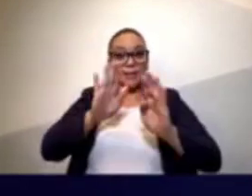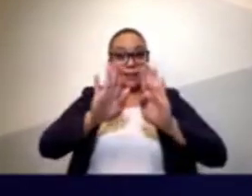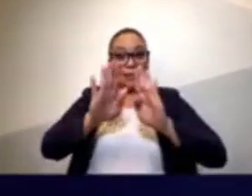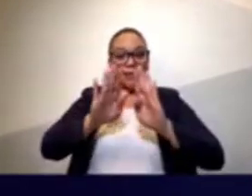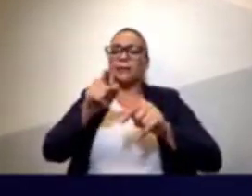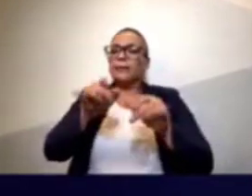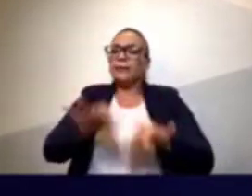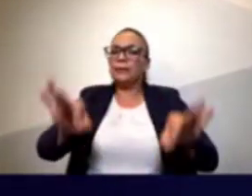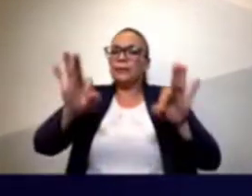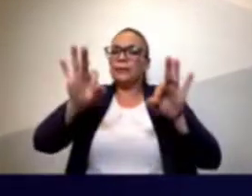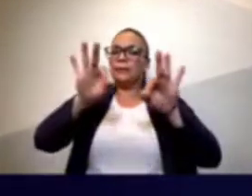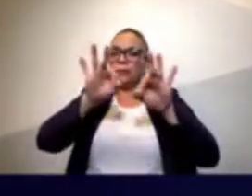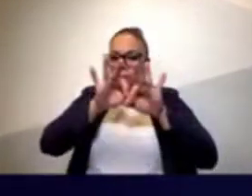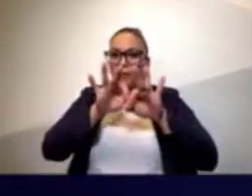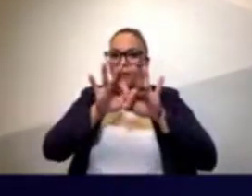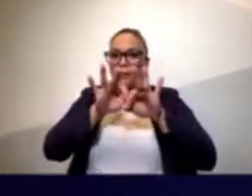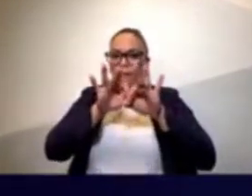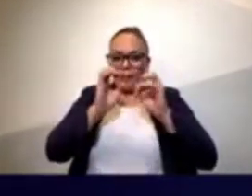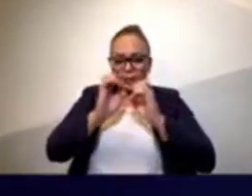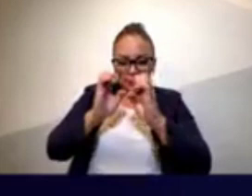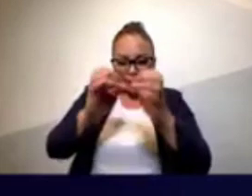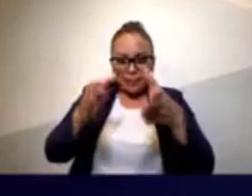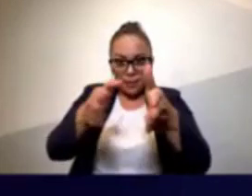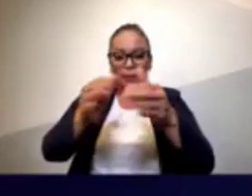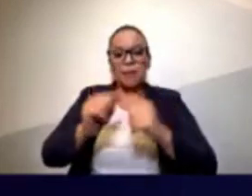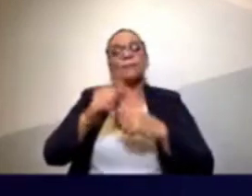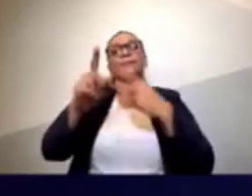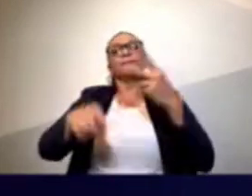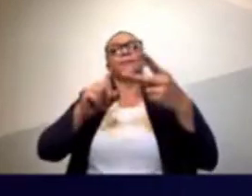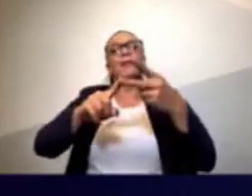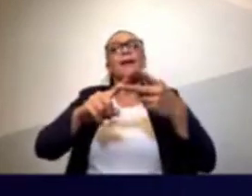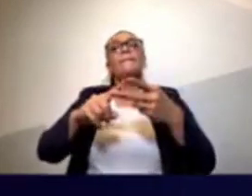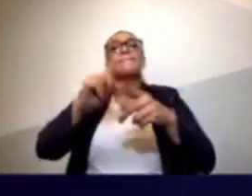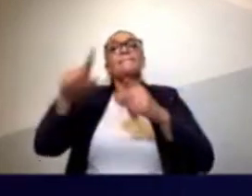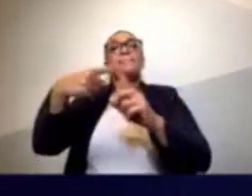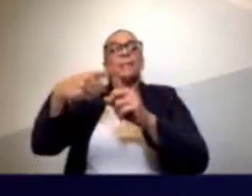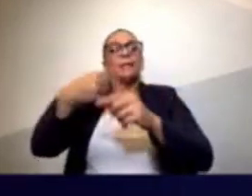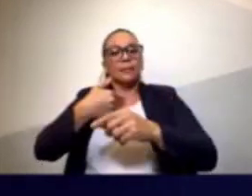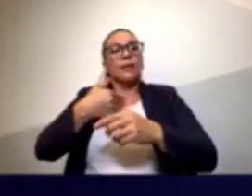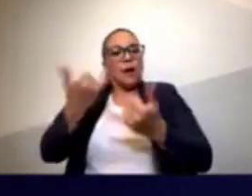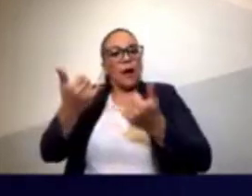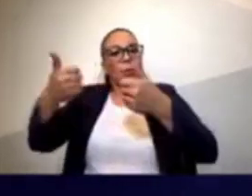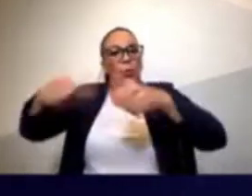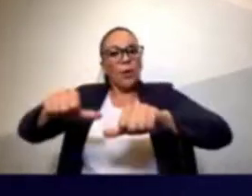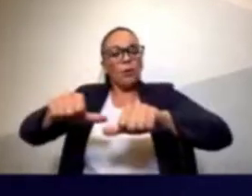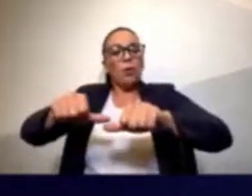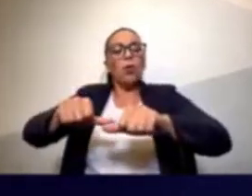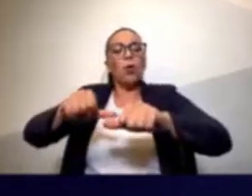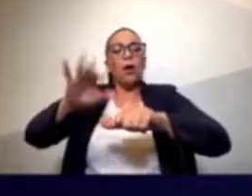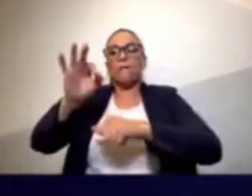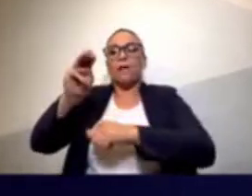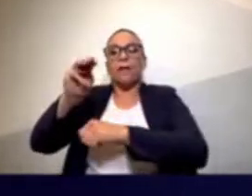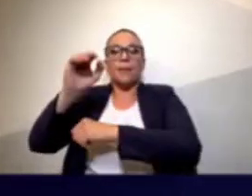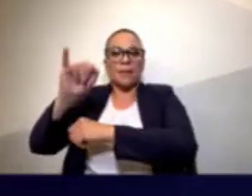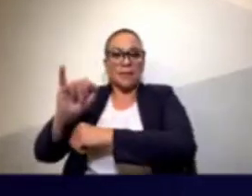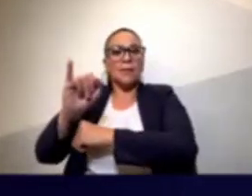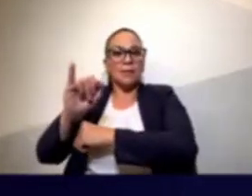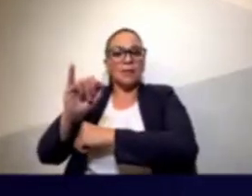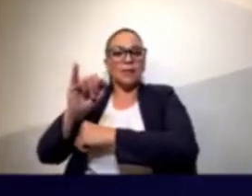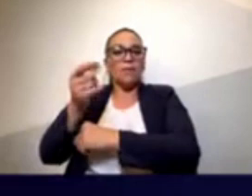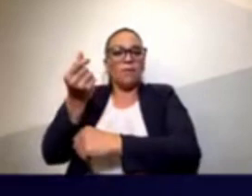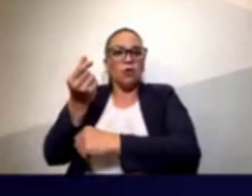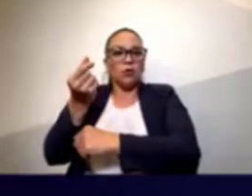nuestra estrategia. Pero además tenemos la base del acuerdo con el Fondo Monetario Internacional que nos impone una serie de parámetros para